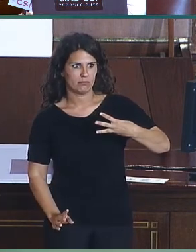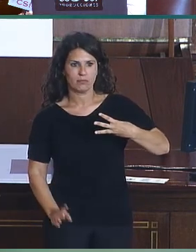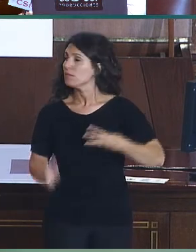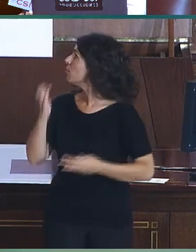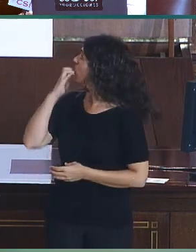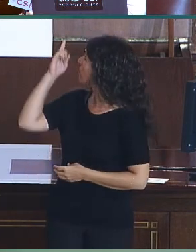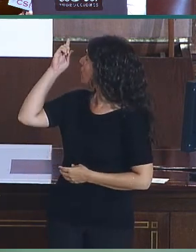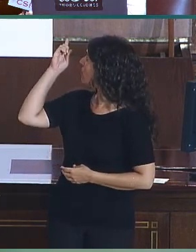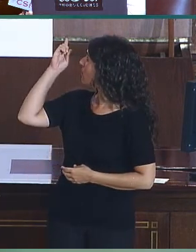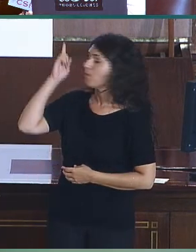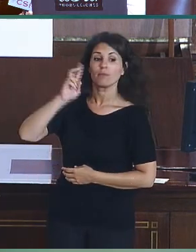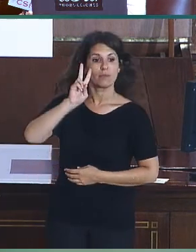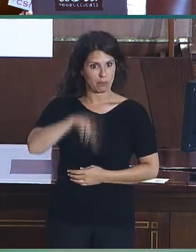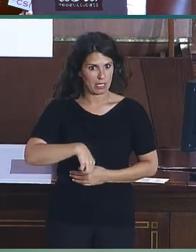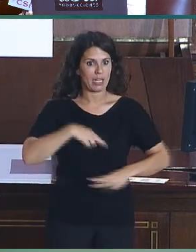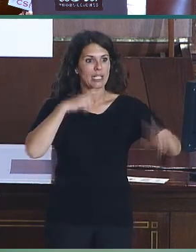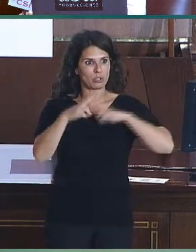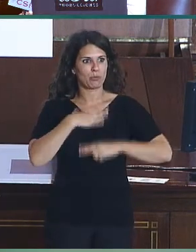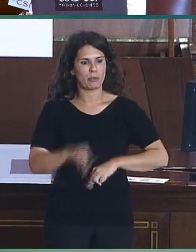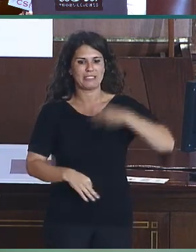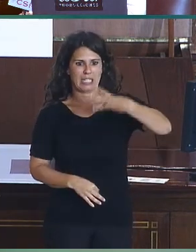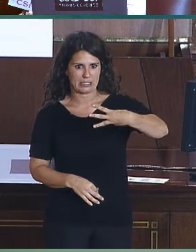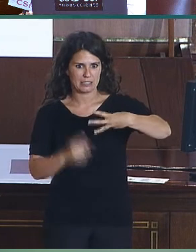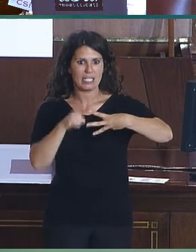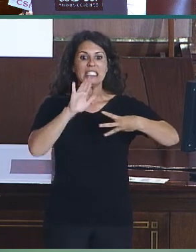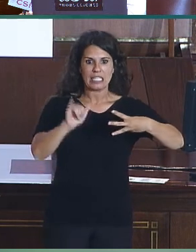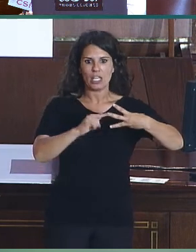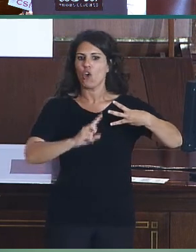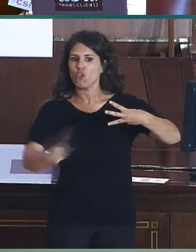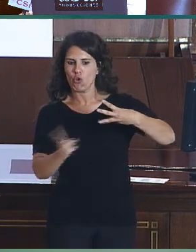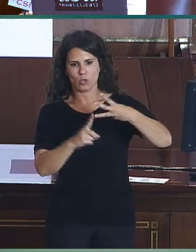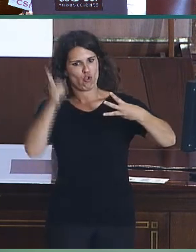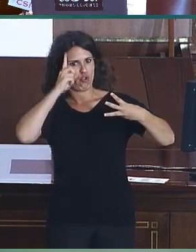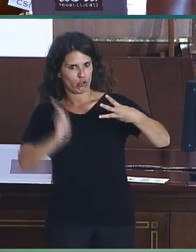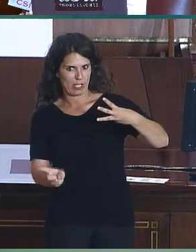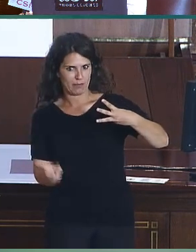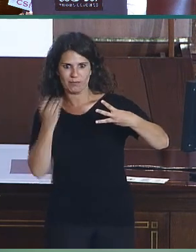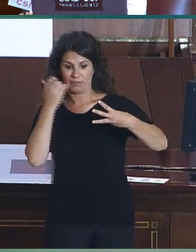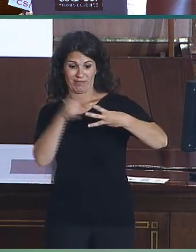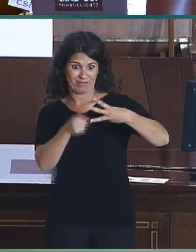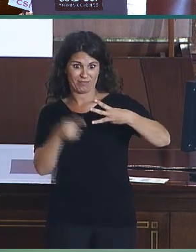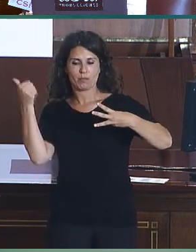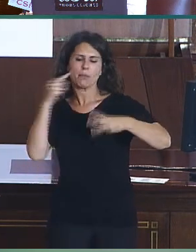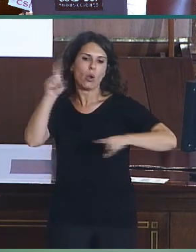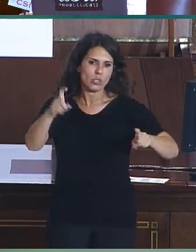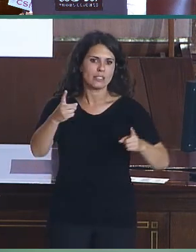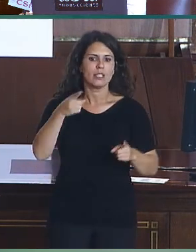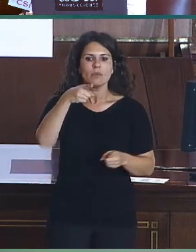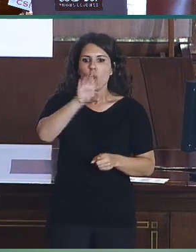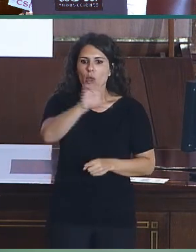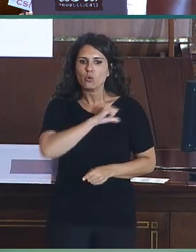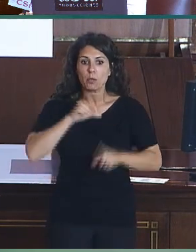ejemplo, también tiene sí, no y no sé, la pregunta relativa a si en tu comunidad autónoma hay colegios bilingües